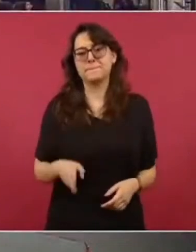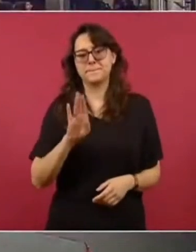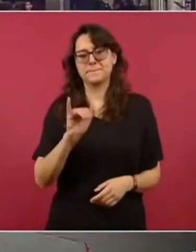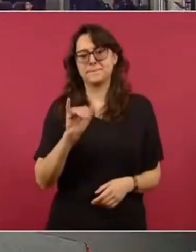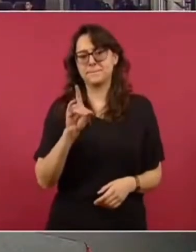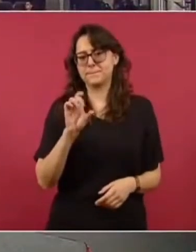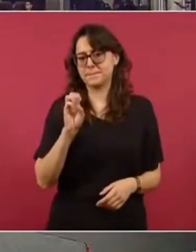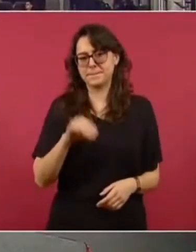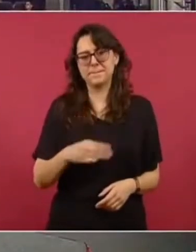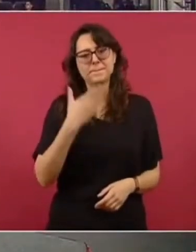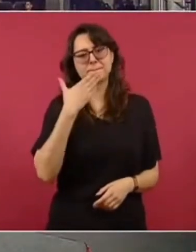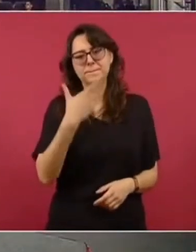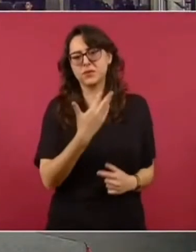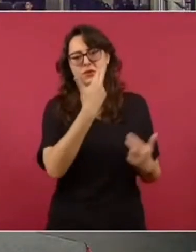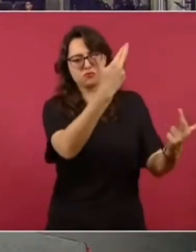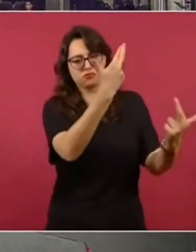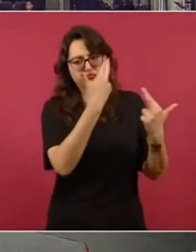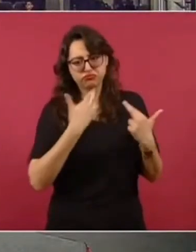muy respetuoso.